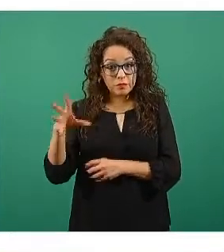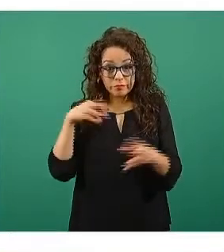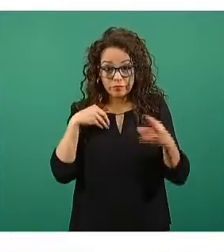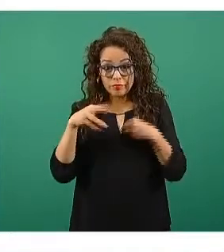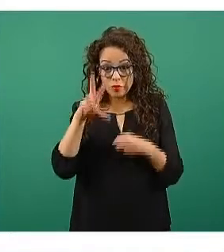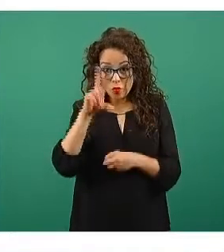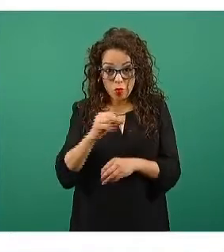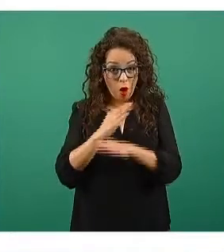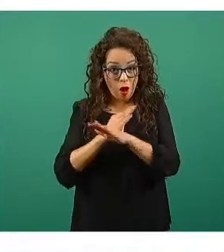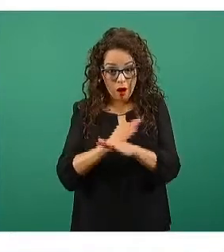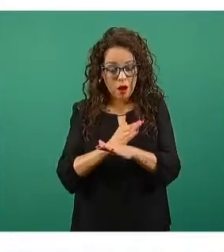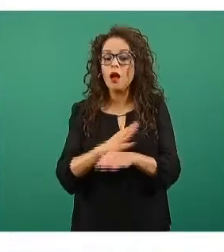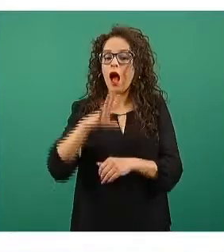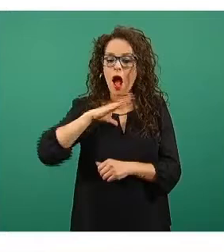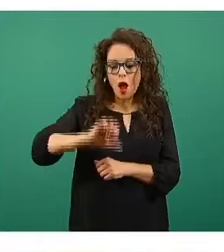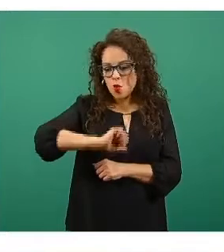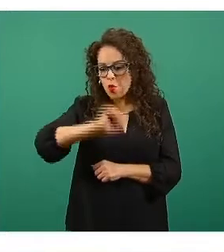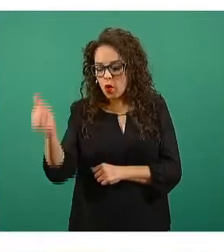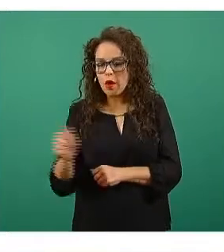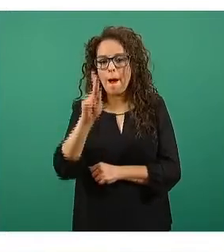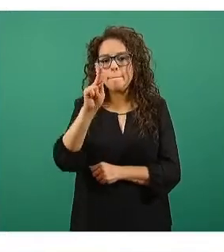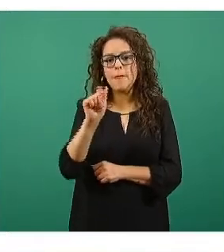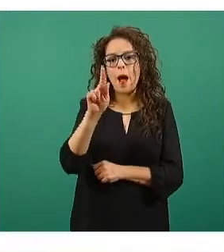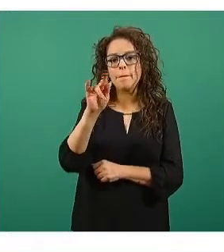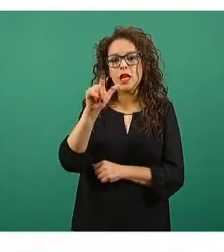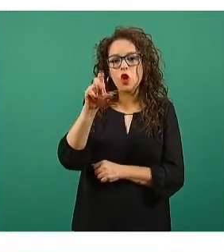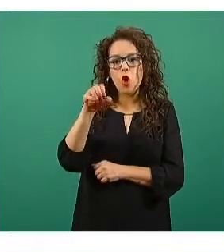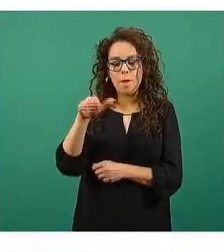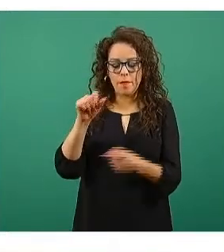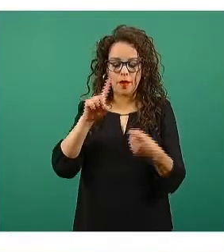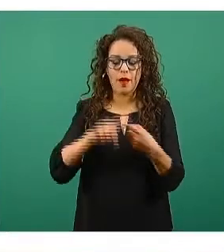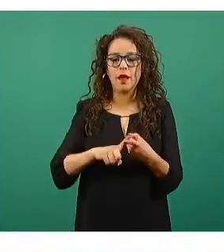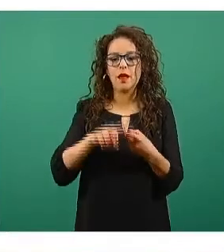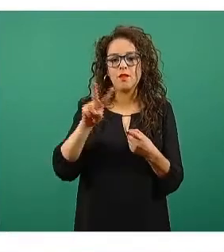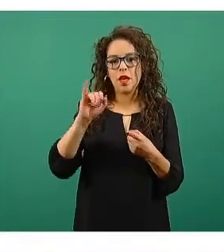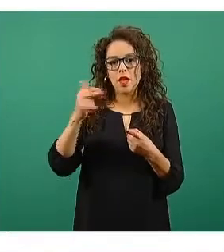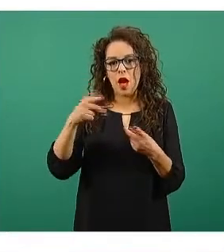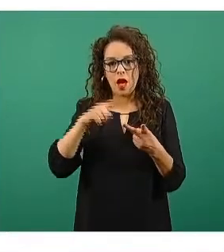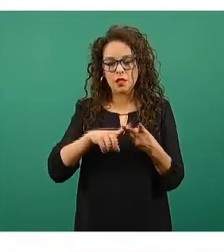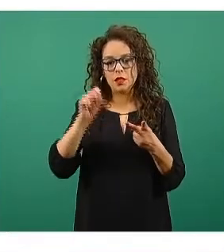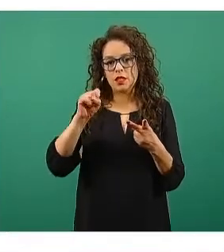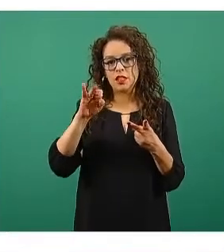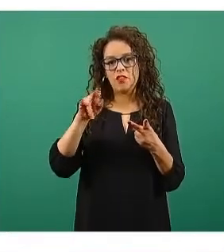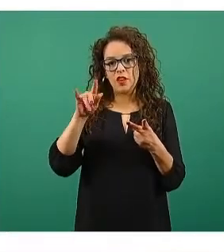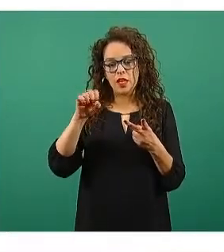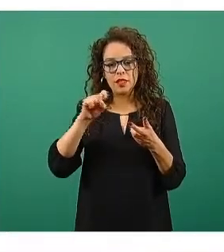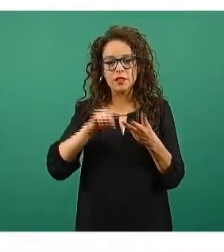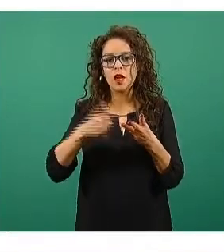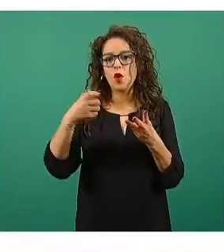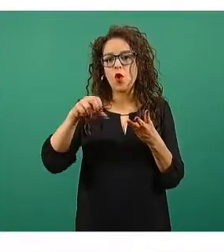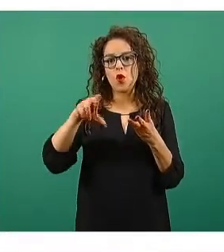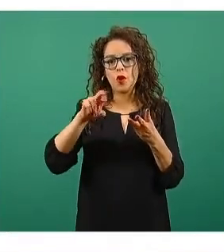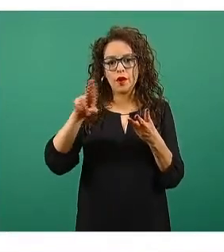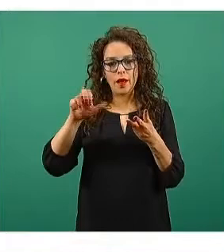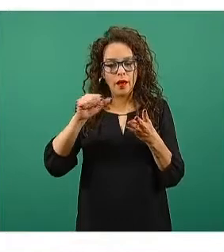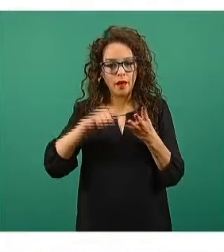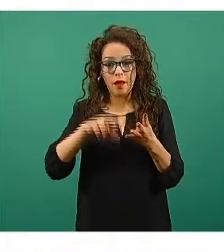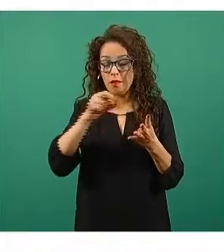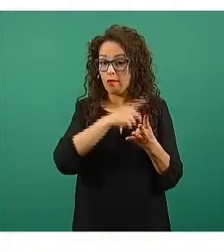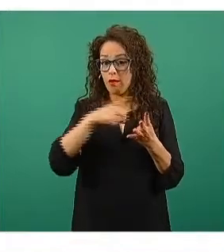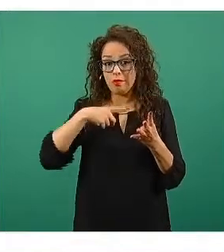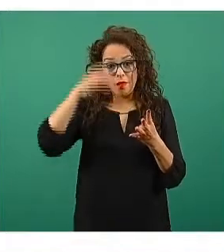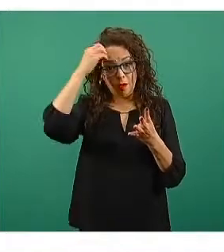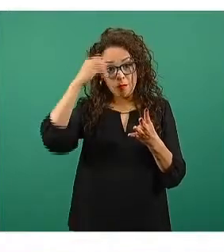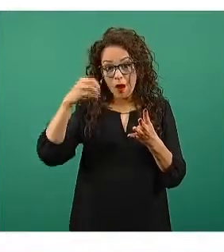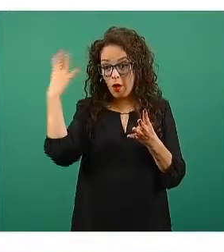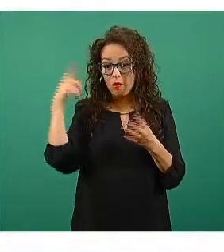incluyendo papiloma, VIH, sífilis, herpes, gonorrea. Es decir, no olvidemos que es